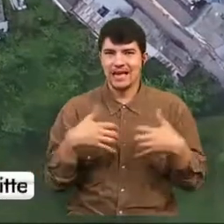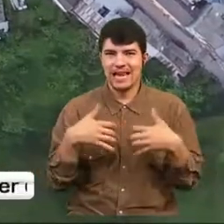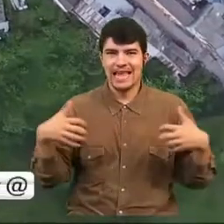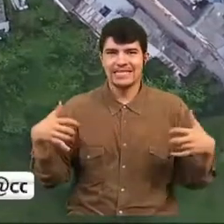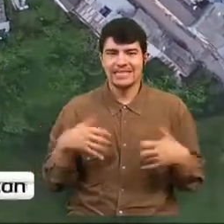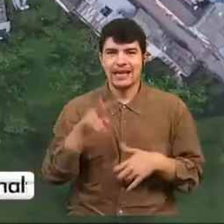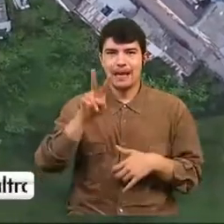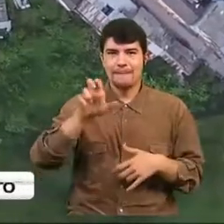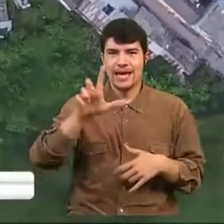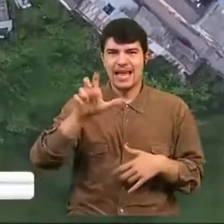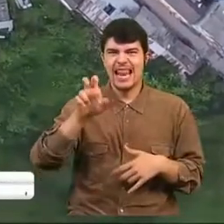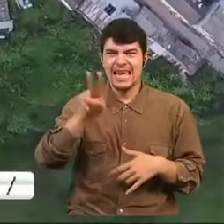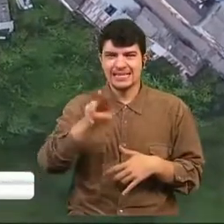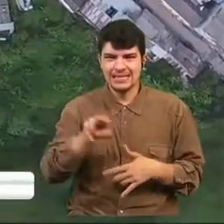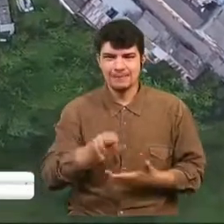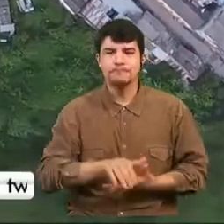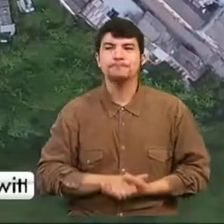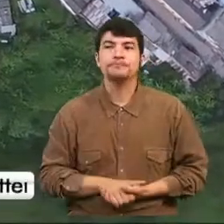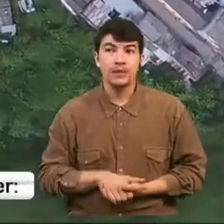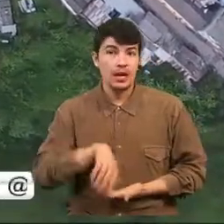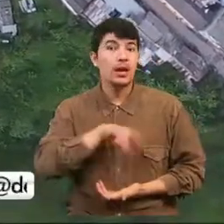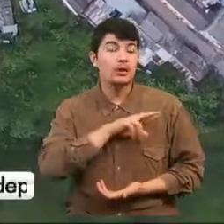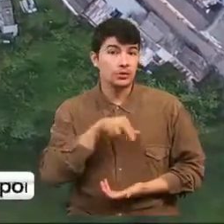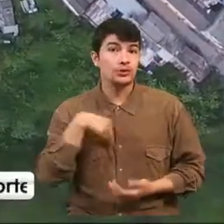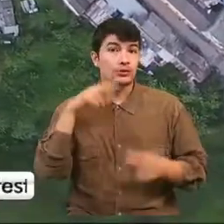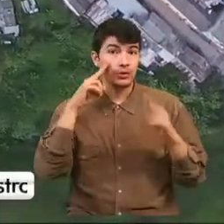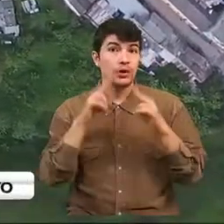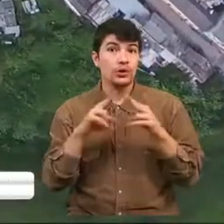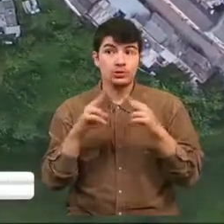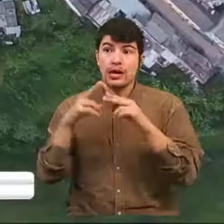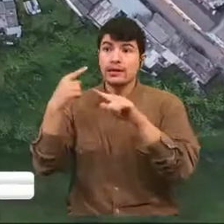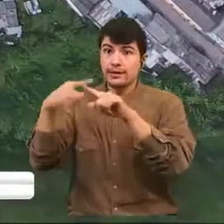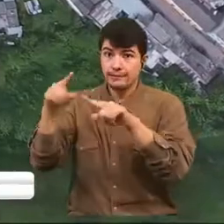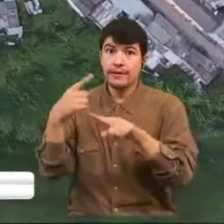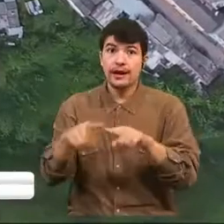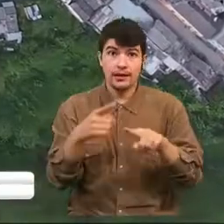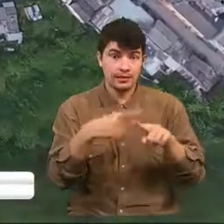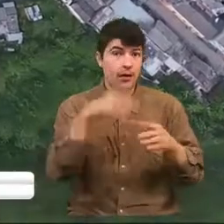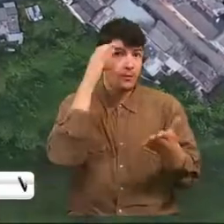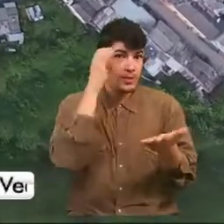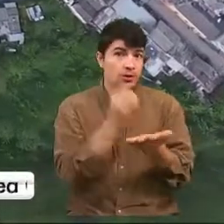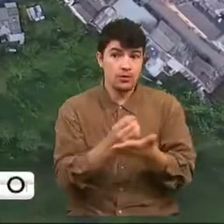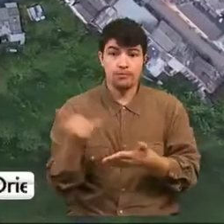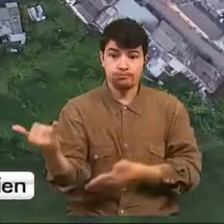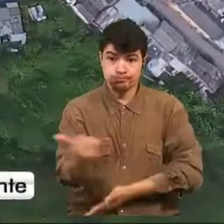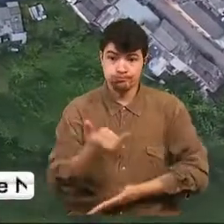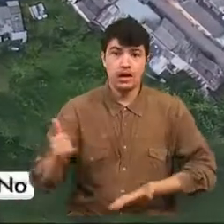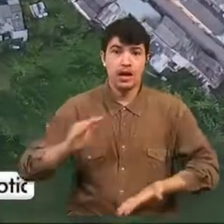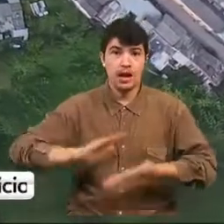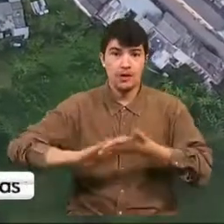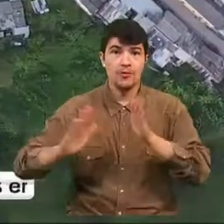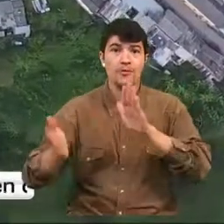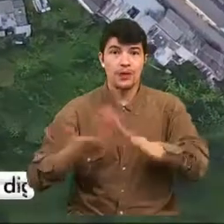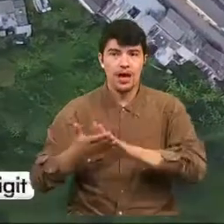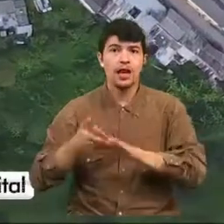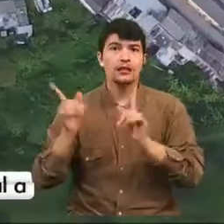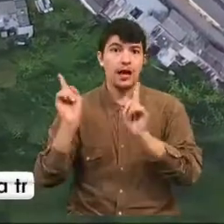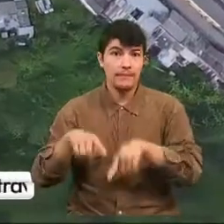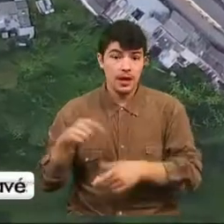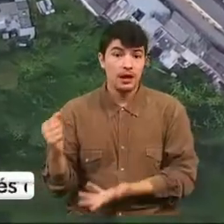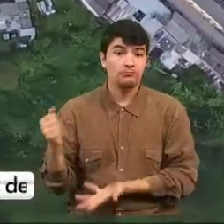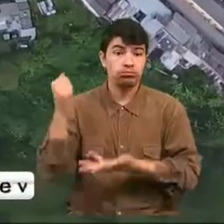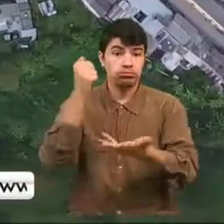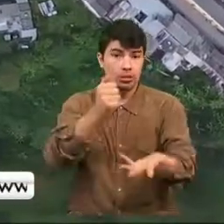oportunidad también de conocer las diferentes opiniones por parte de los habitantes de toda la provincia de Vélez. También se harán inversiones